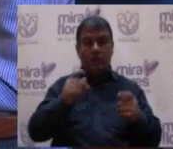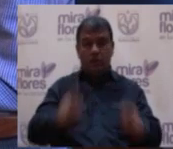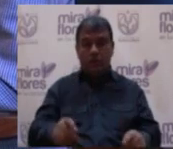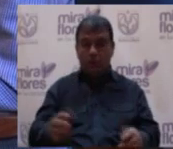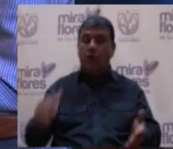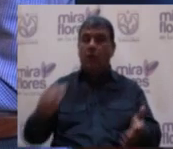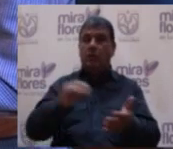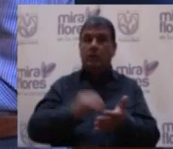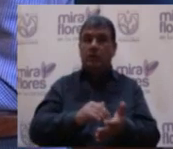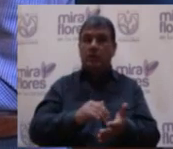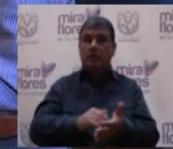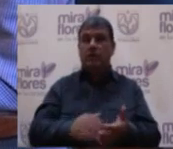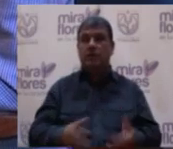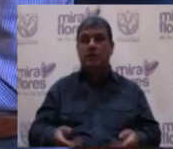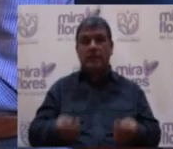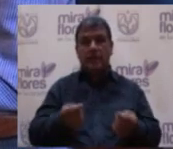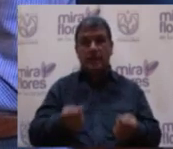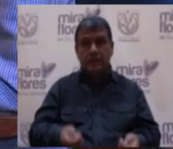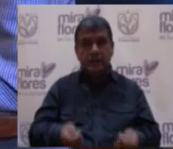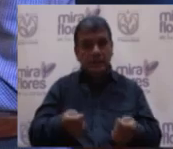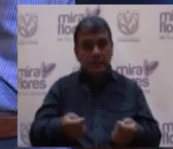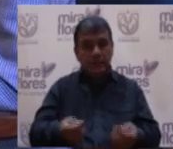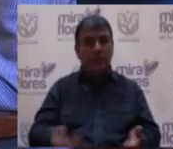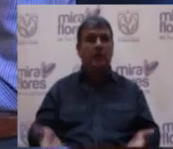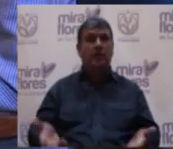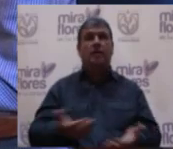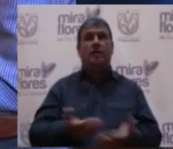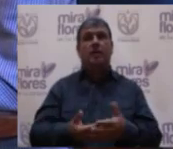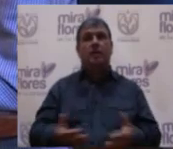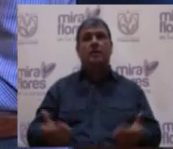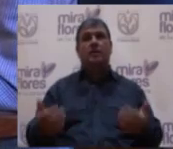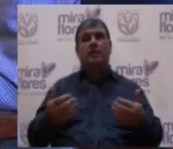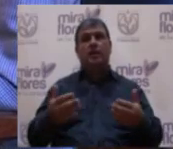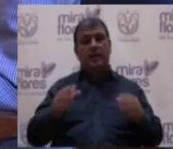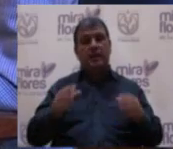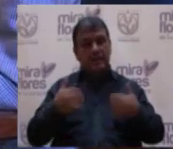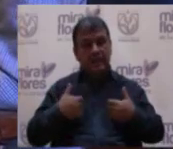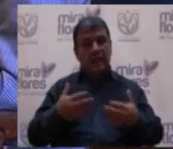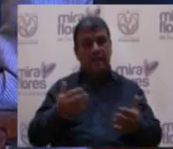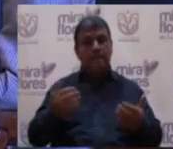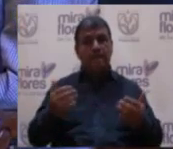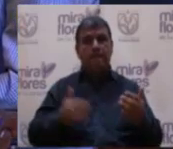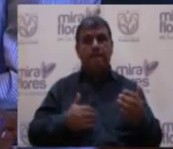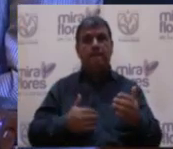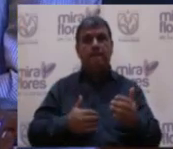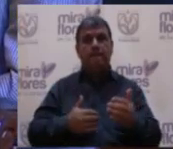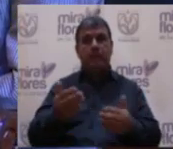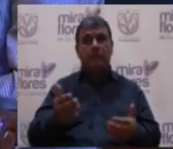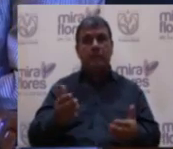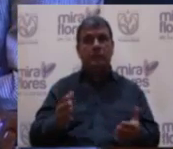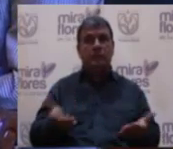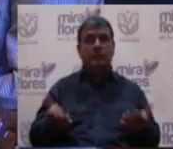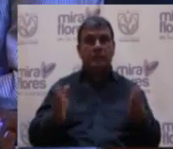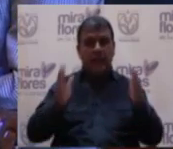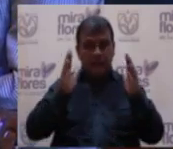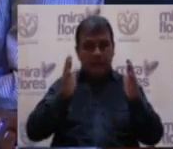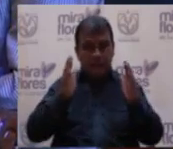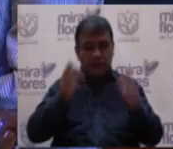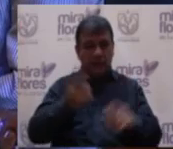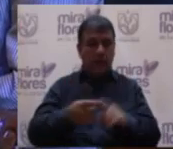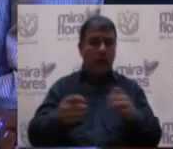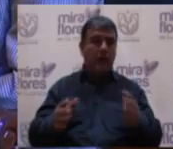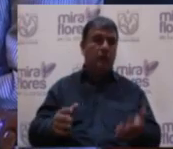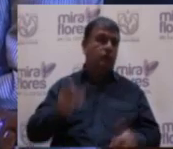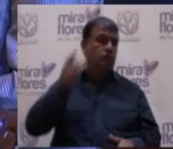que nuevamente insistir en que se tome más en serio, en todo caso, el problema de los